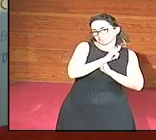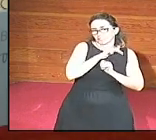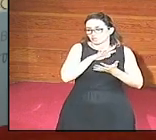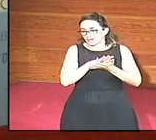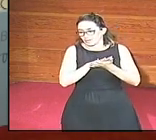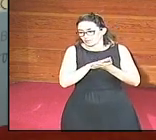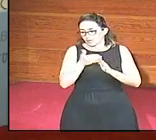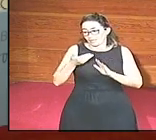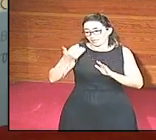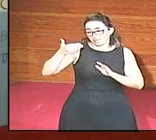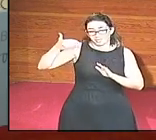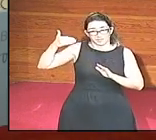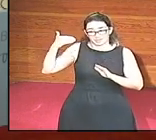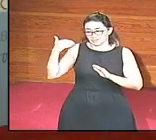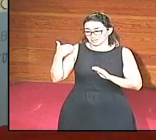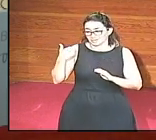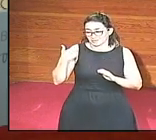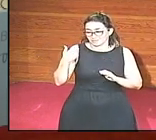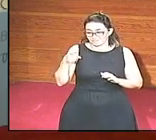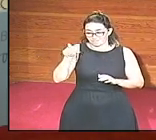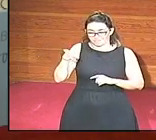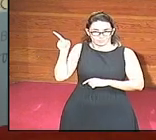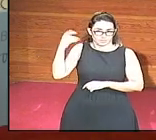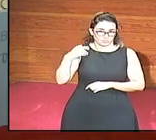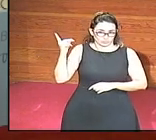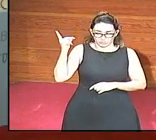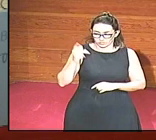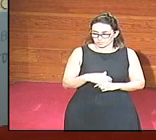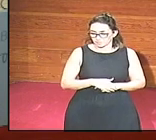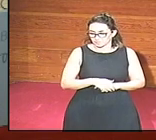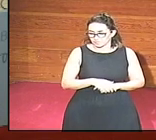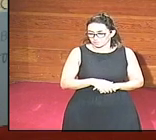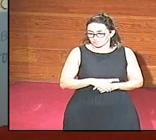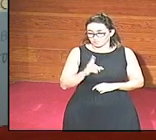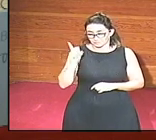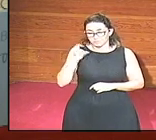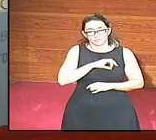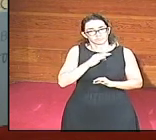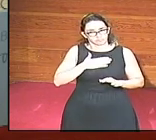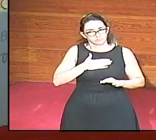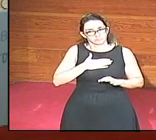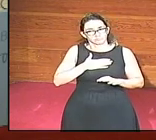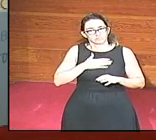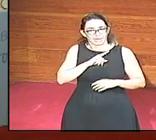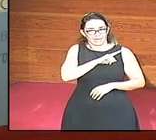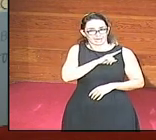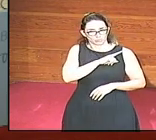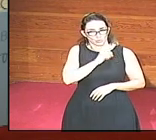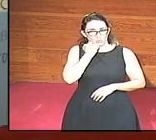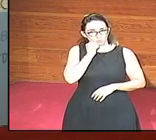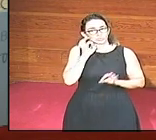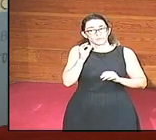detrás están estos señores, que son del ejército ruso, pero sin bandera.